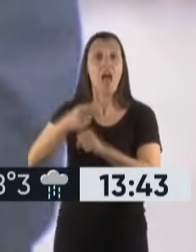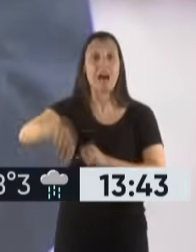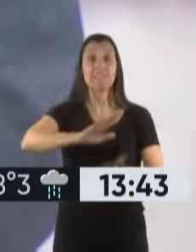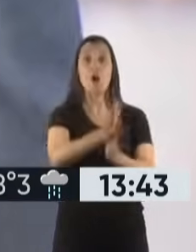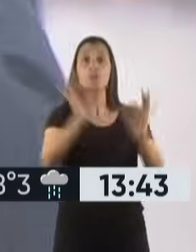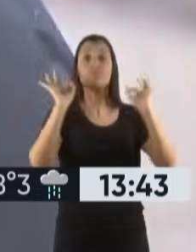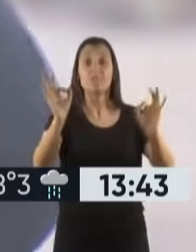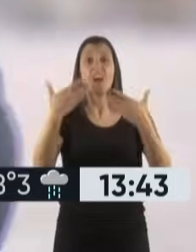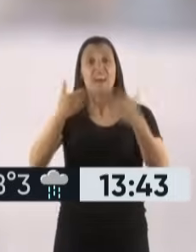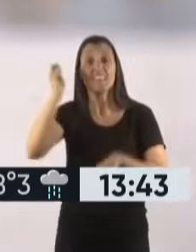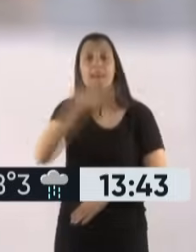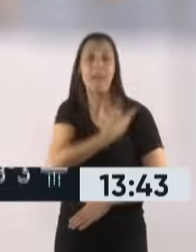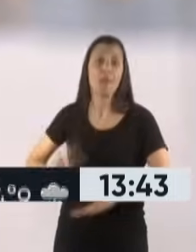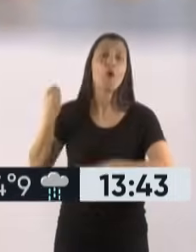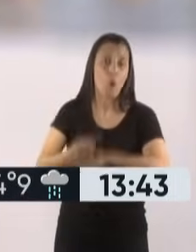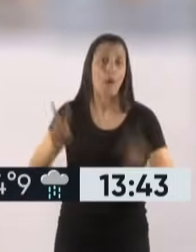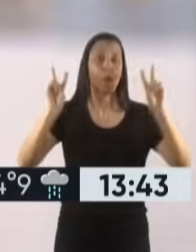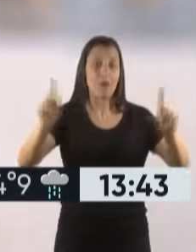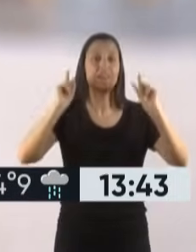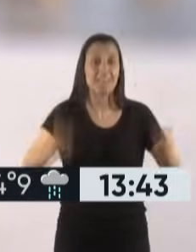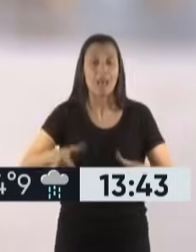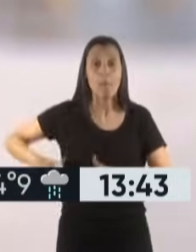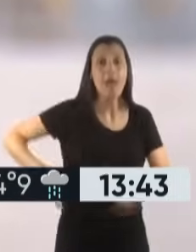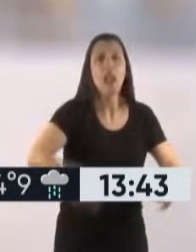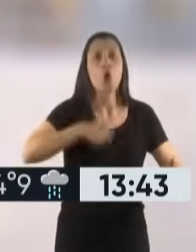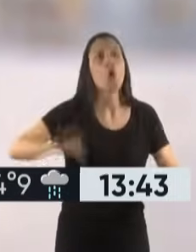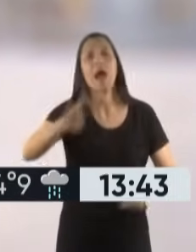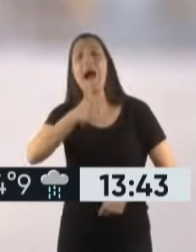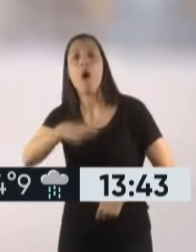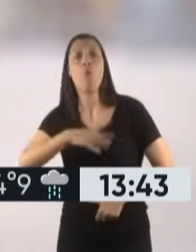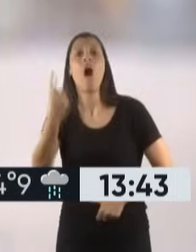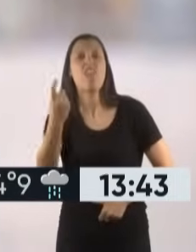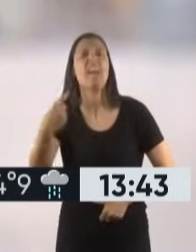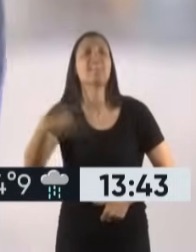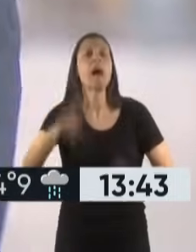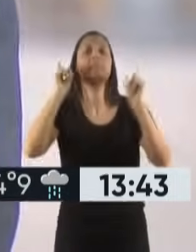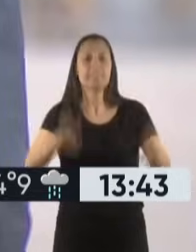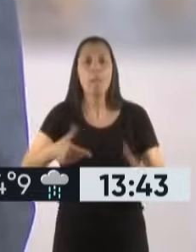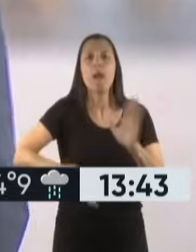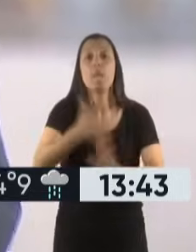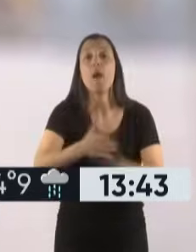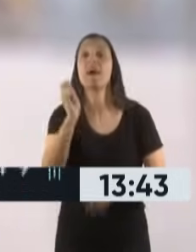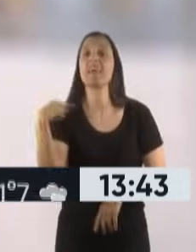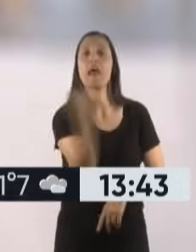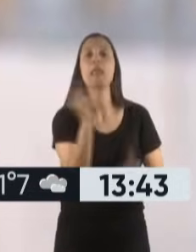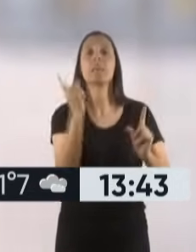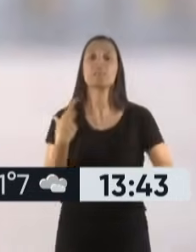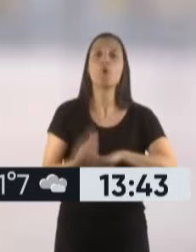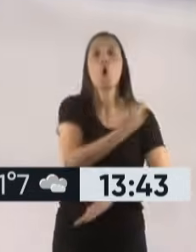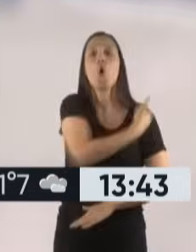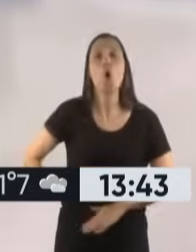gobierno peronista. Y las cloacas y el agua que faltan también las va a hacer un gobierno peronista.